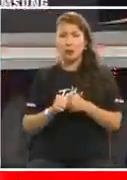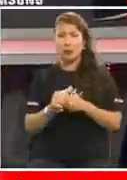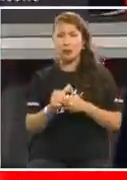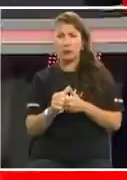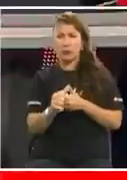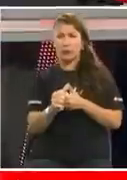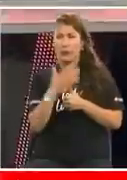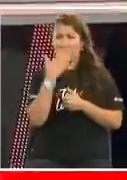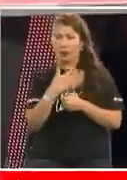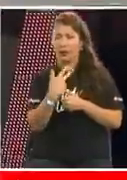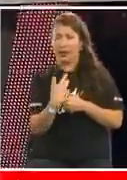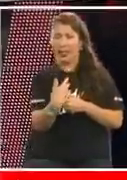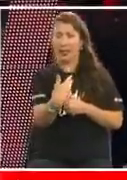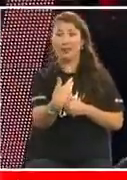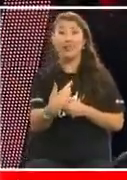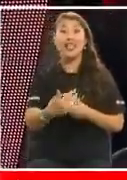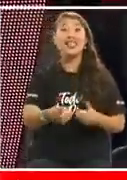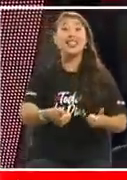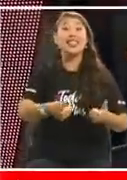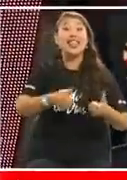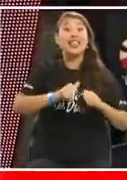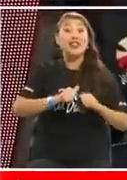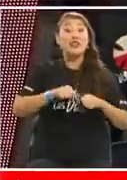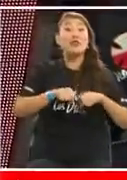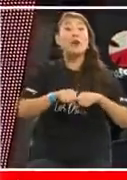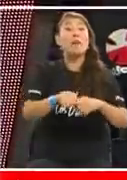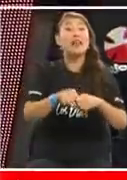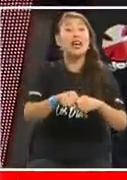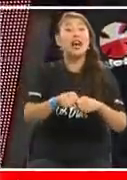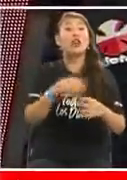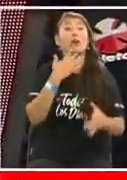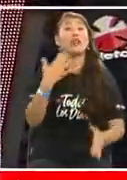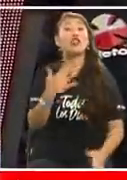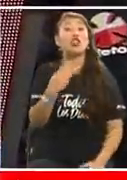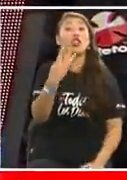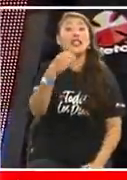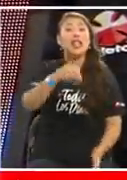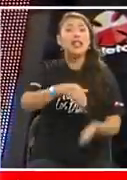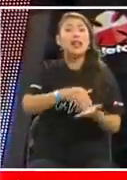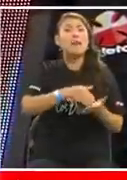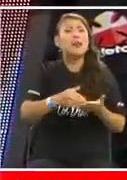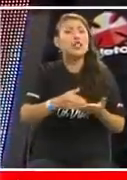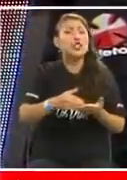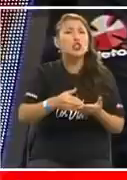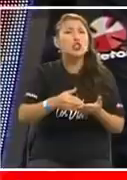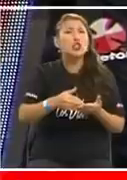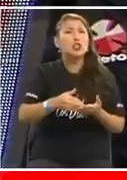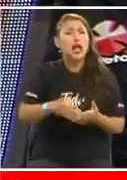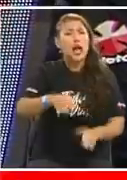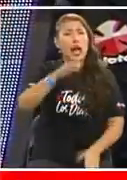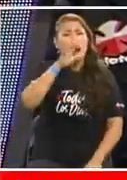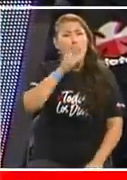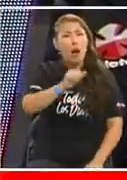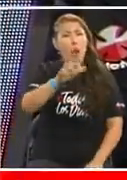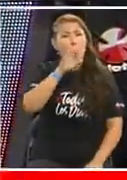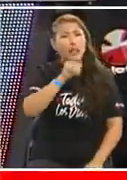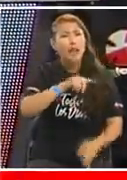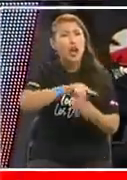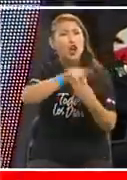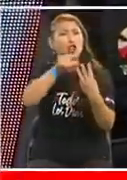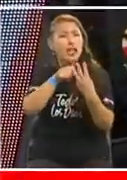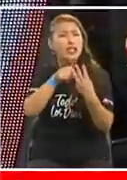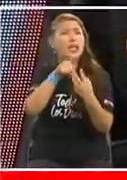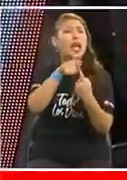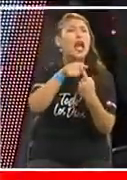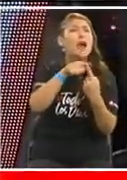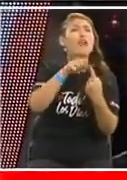más atrás. Viene el desafío Unimark, porque son 30 millones. ¿Cuánto irán a durar Pancho, Denise y José Miguel